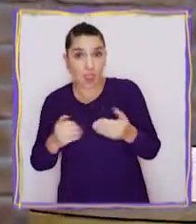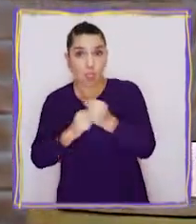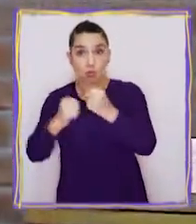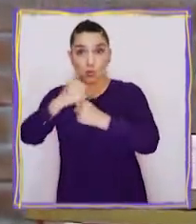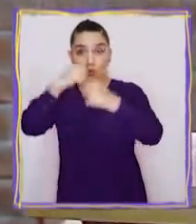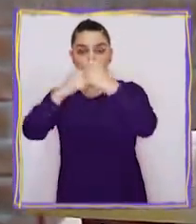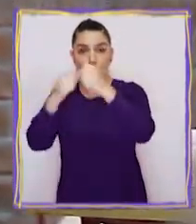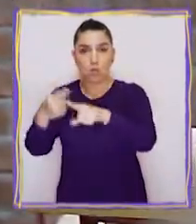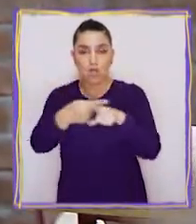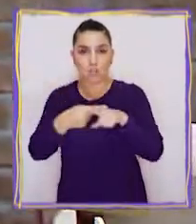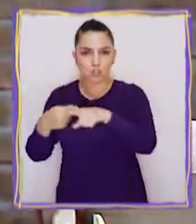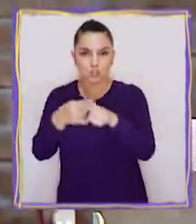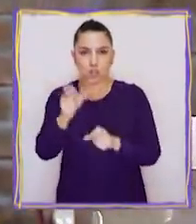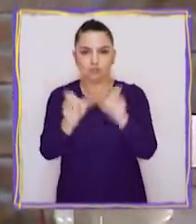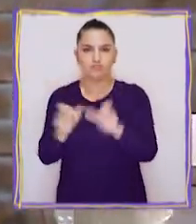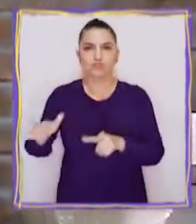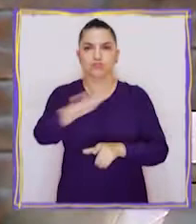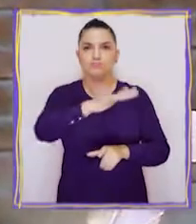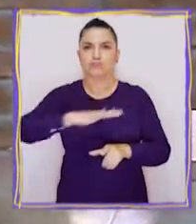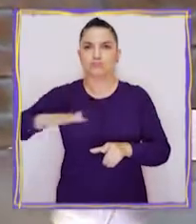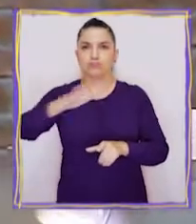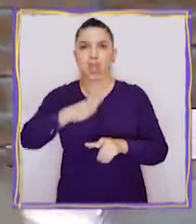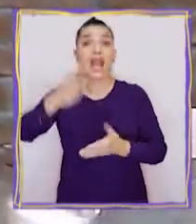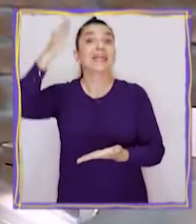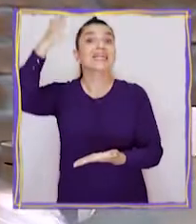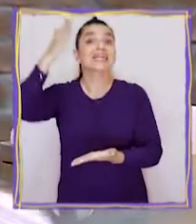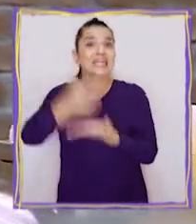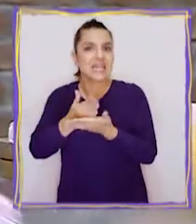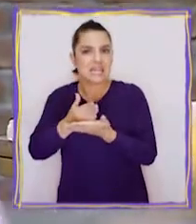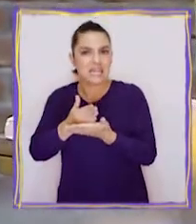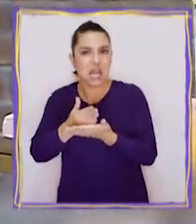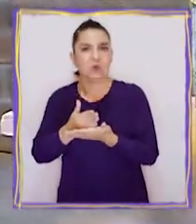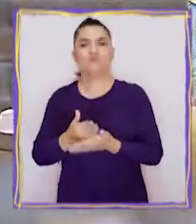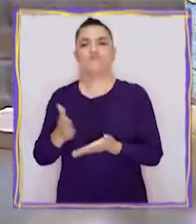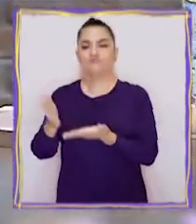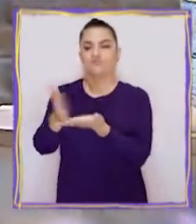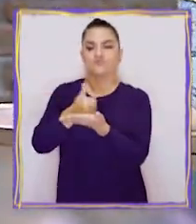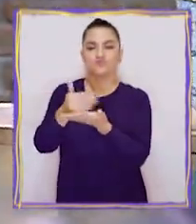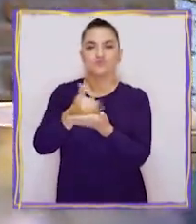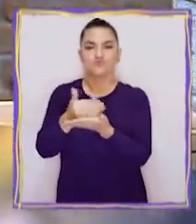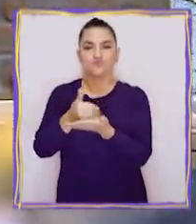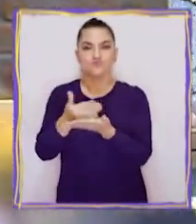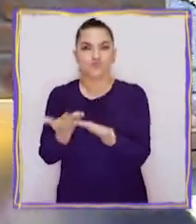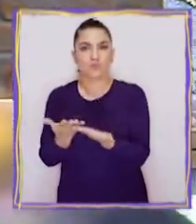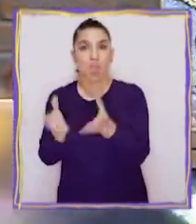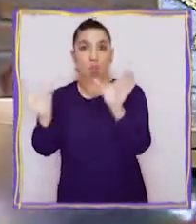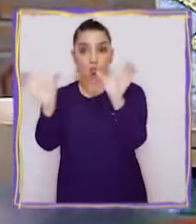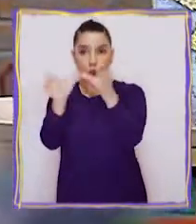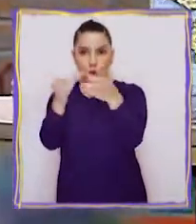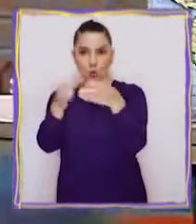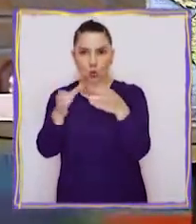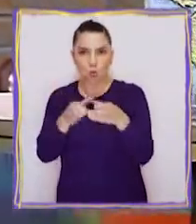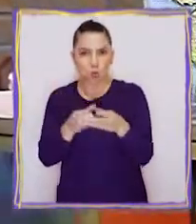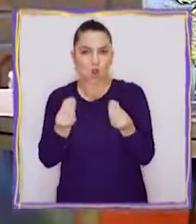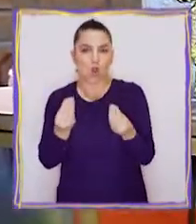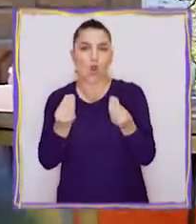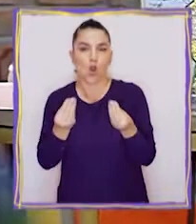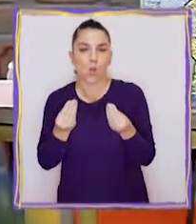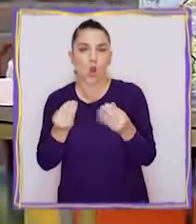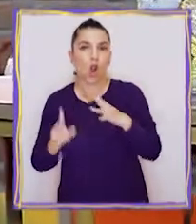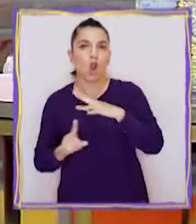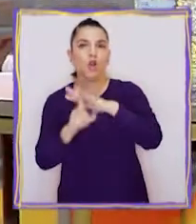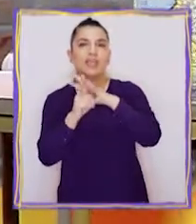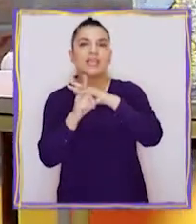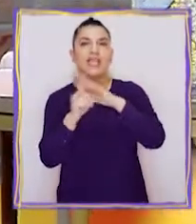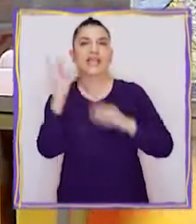la colonia, la estructura social se va a terminar organizando de manera muy rígida. la sociedad se dividía según el origen racial de las